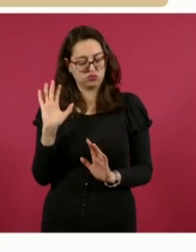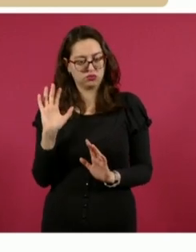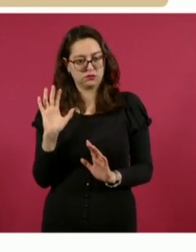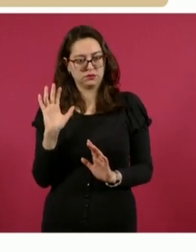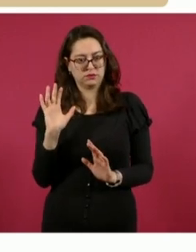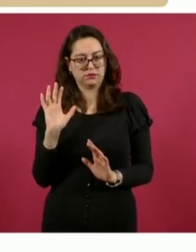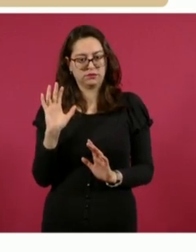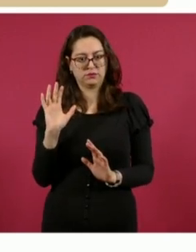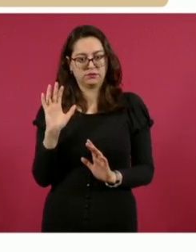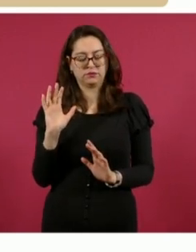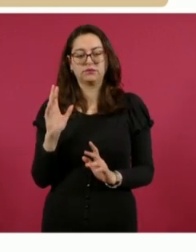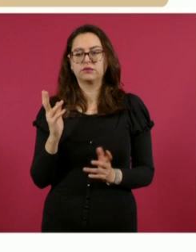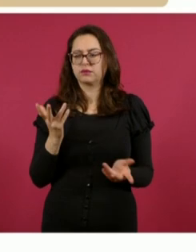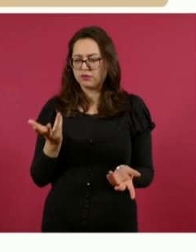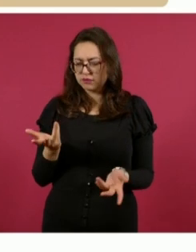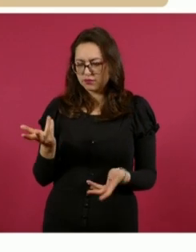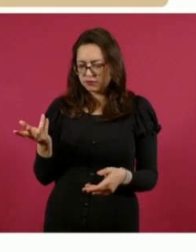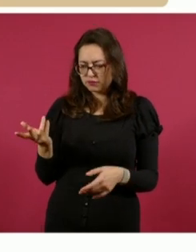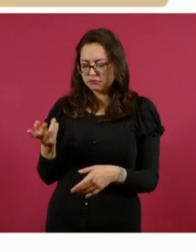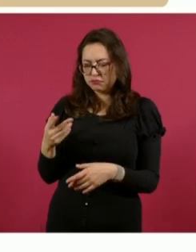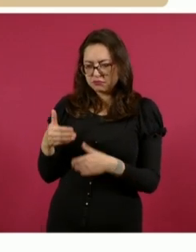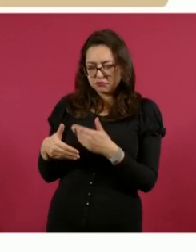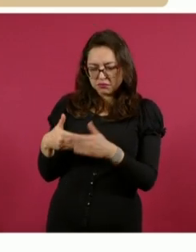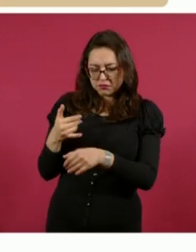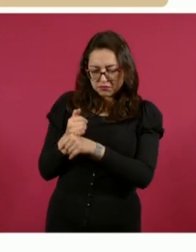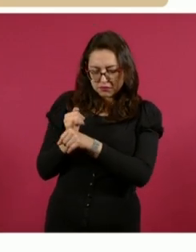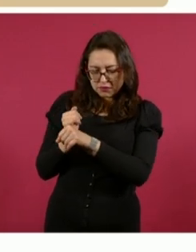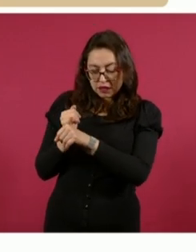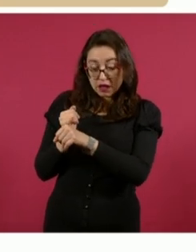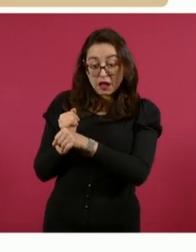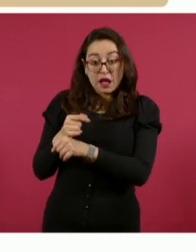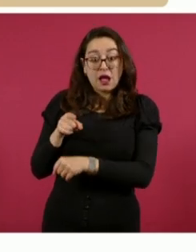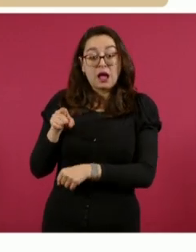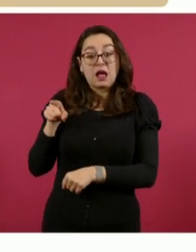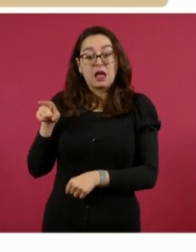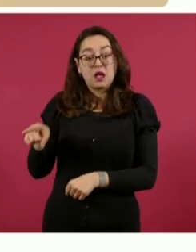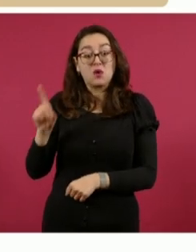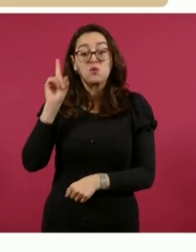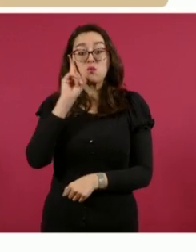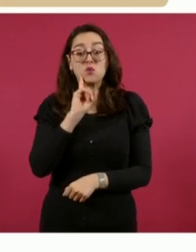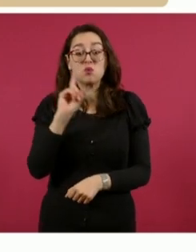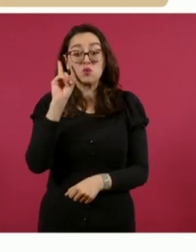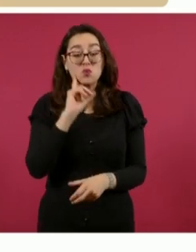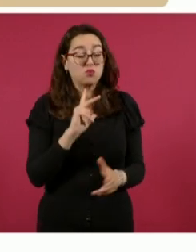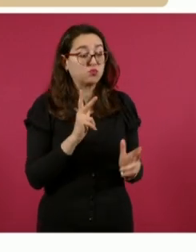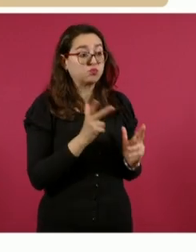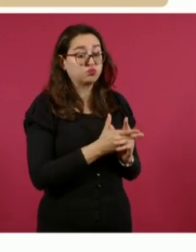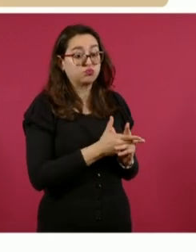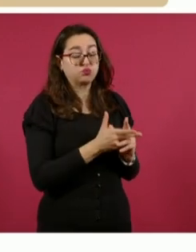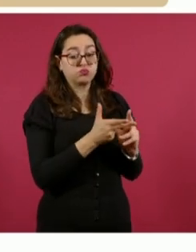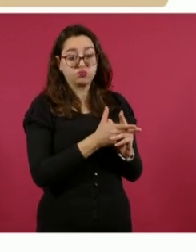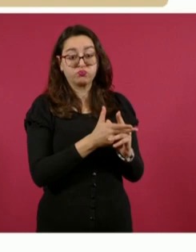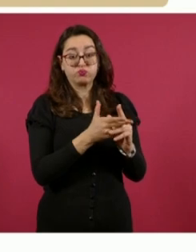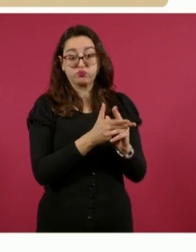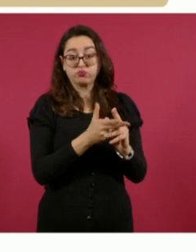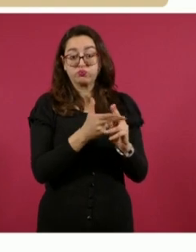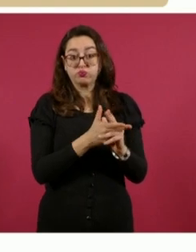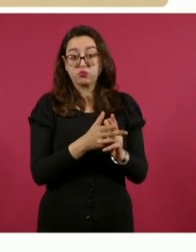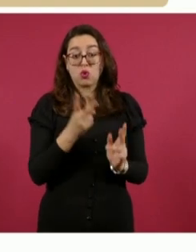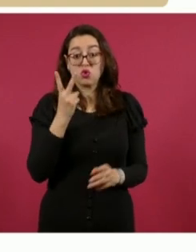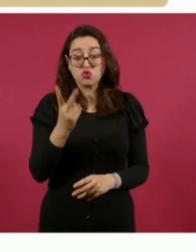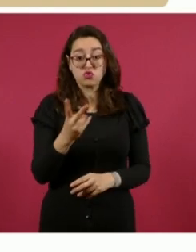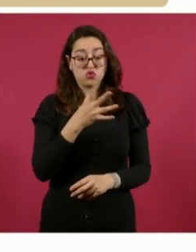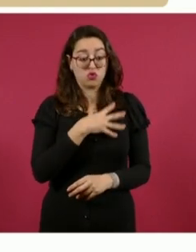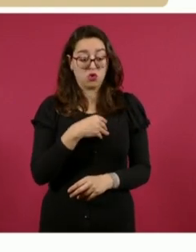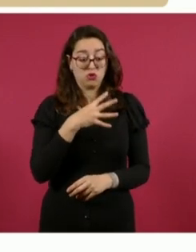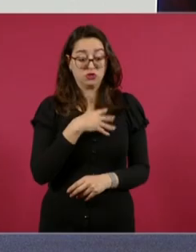sentenciado tras acreditar su responsabilidad por los delitos de feminicidio agravado cometido en perjuicio de sus dos